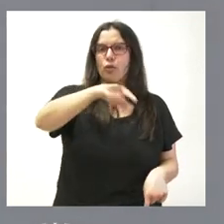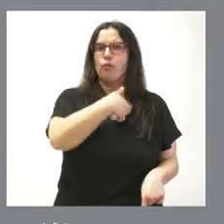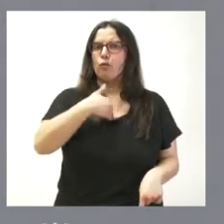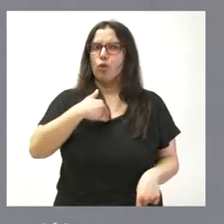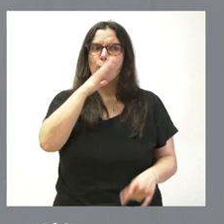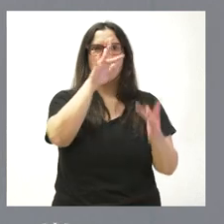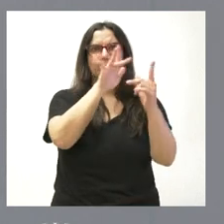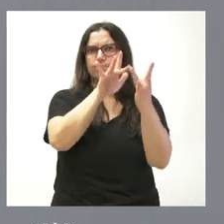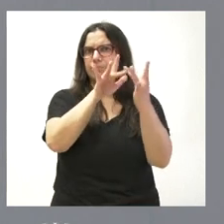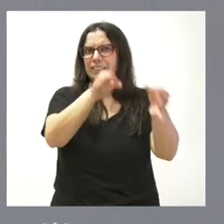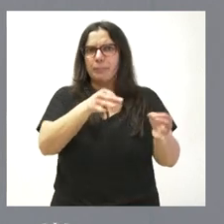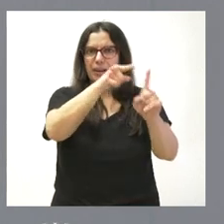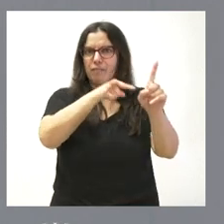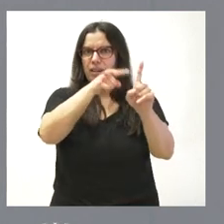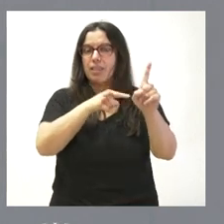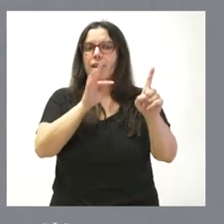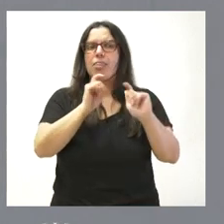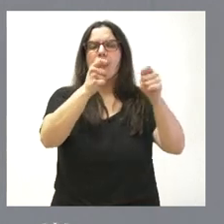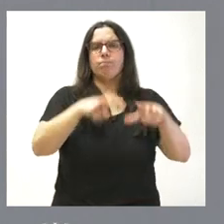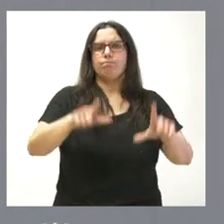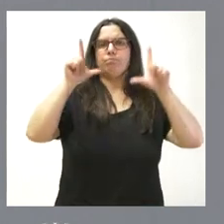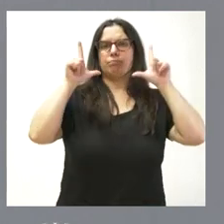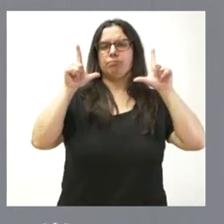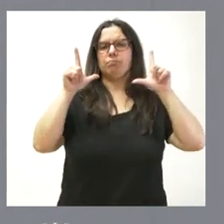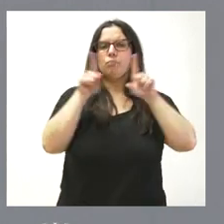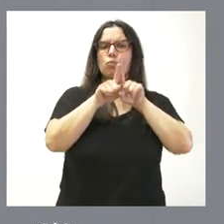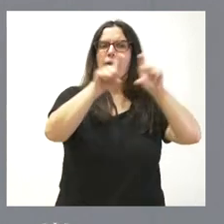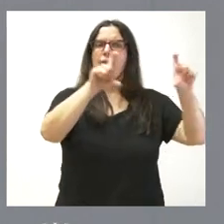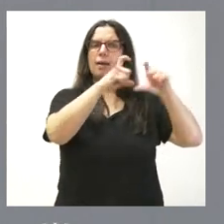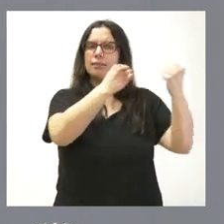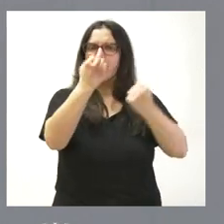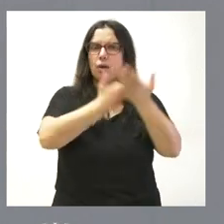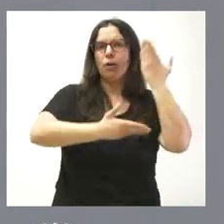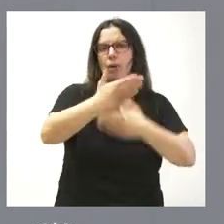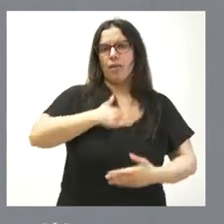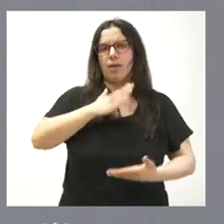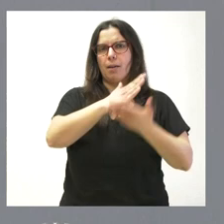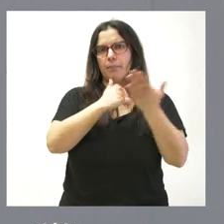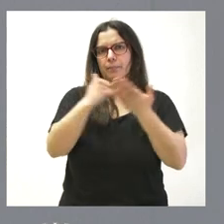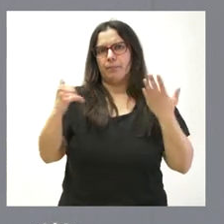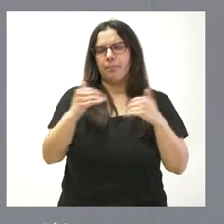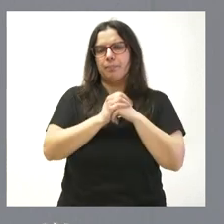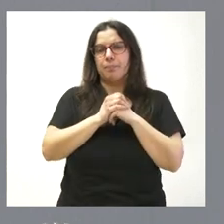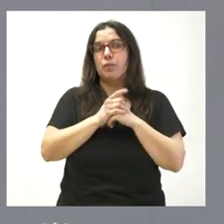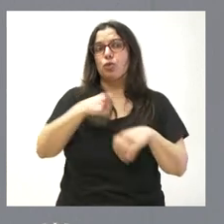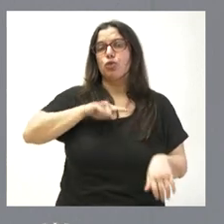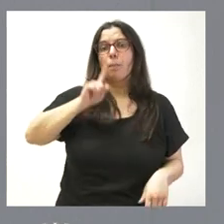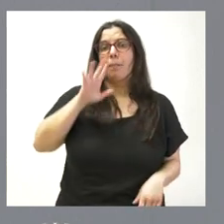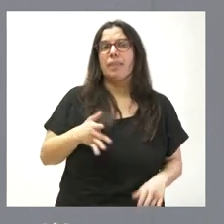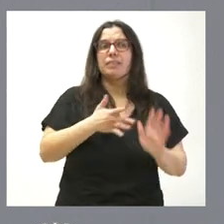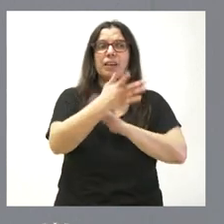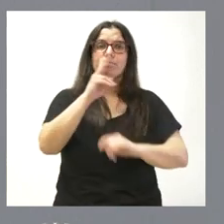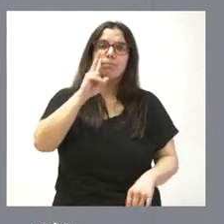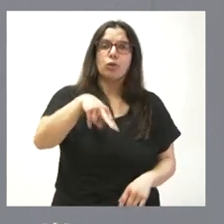interlocución y otorgarles un papel protagonista como entidad colaboradora de la Administración autonómica nos parece que con esto reconocemos